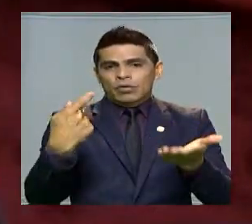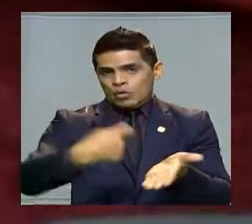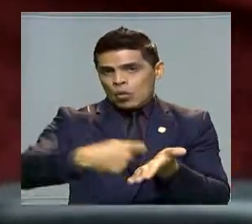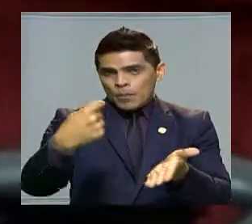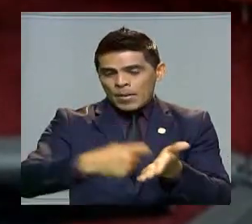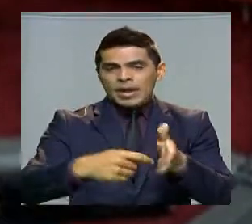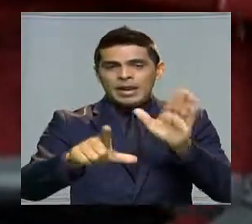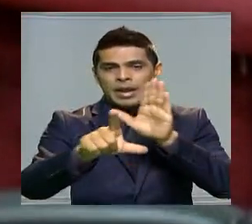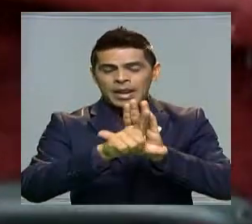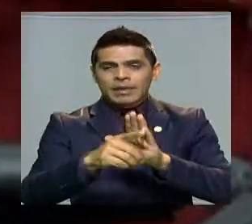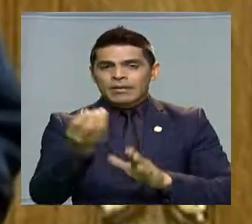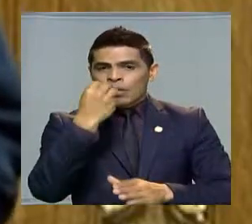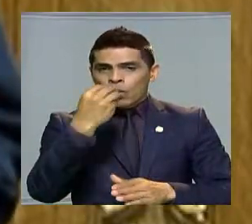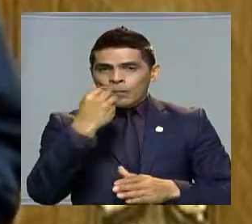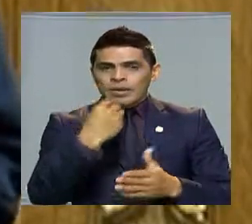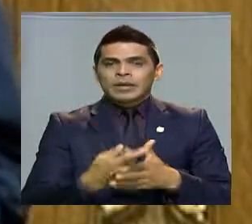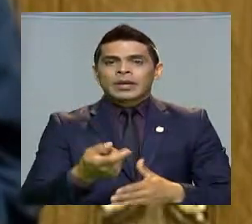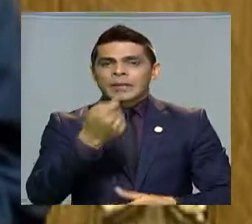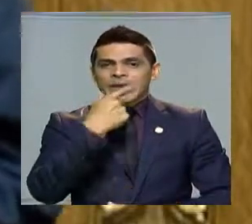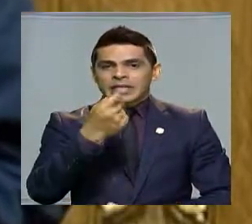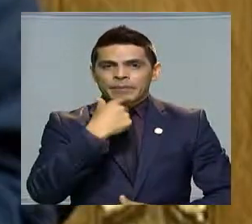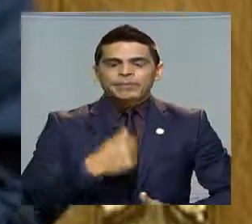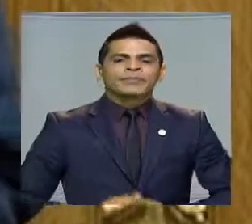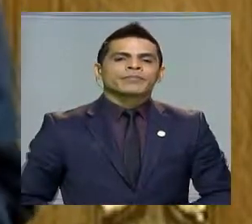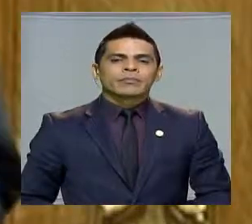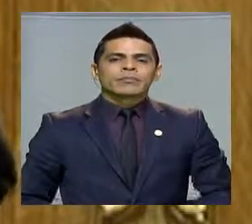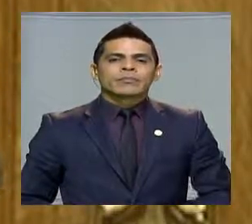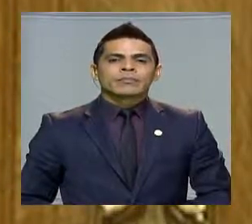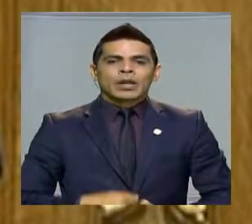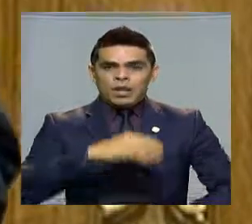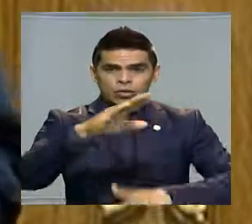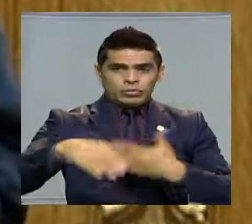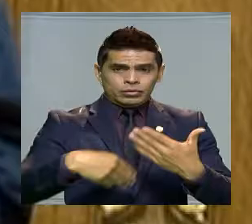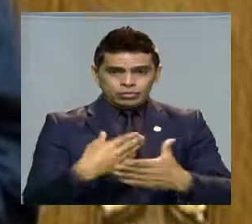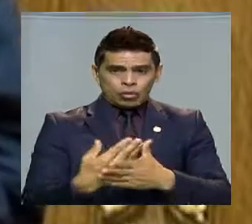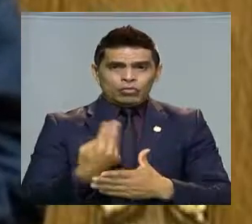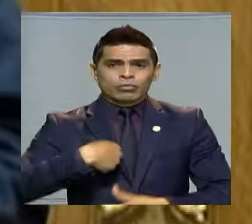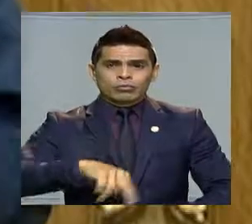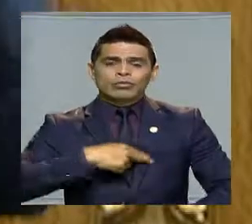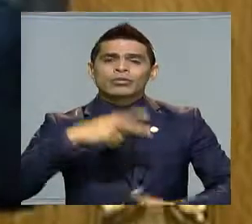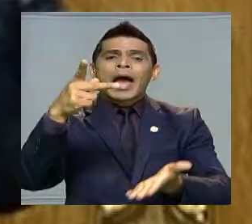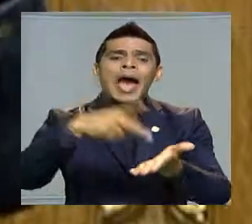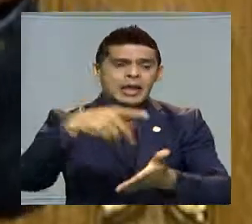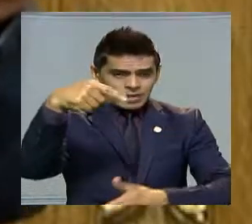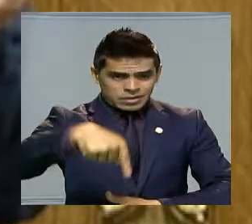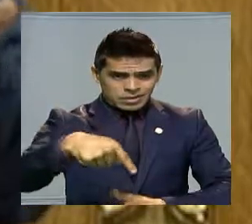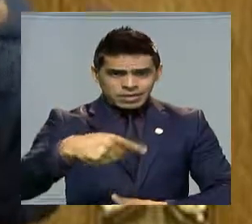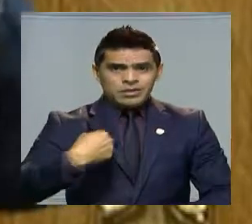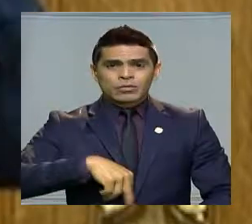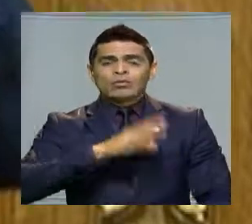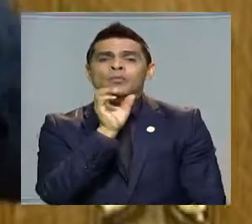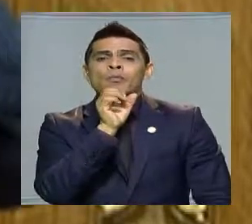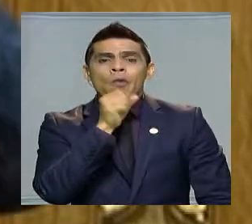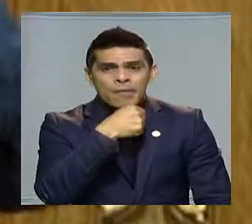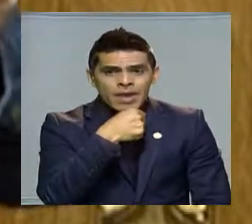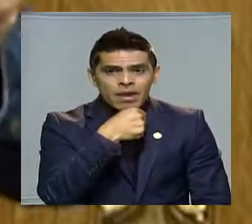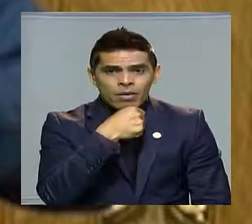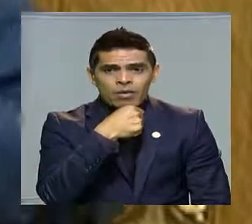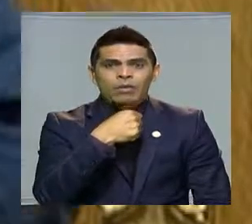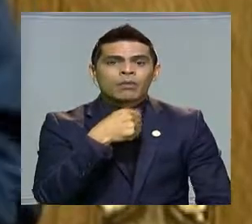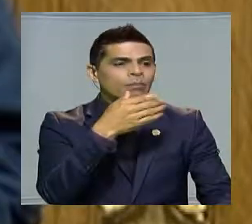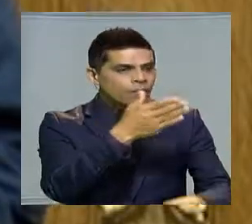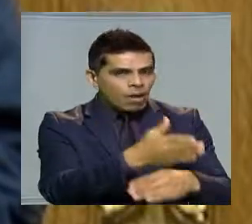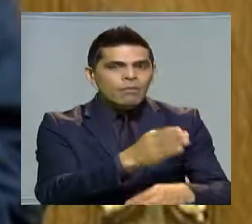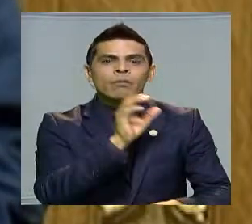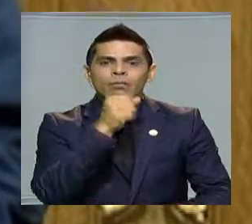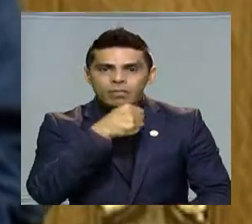pensionados y jubilados. Y resulta que todos los que estamos aquí Si no somos viejos, van para